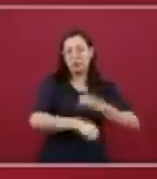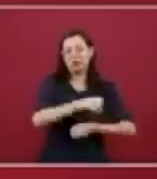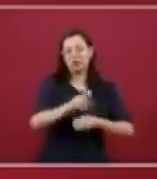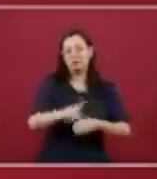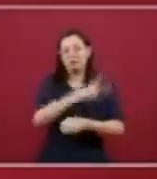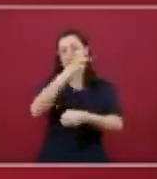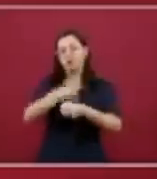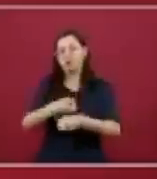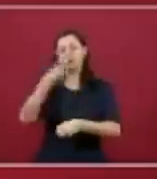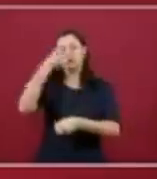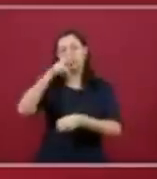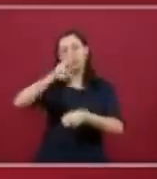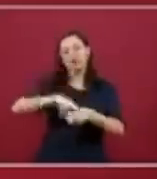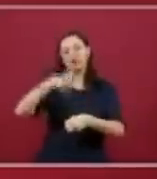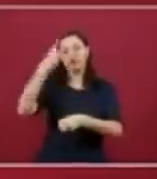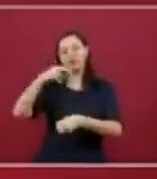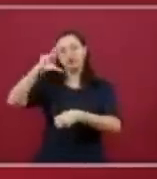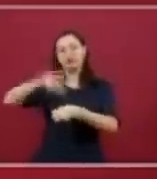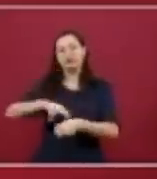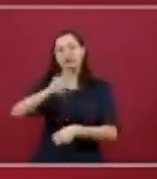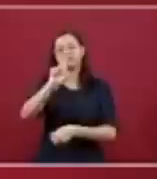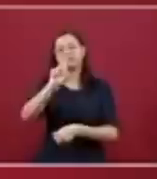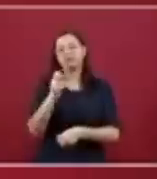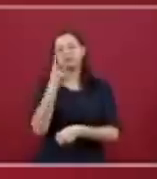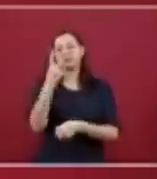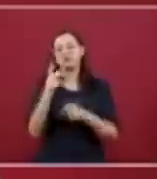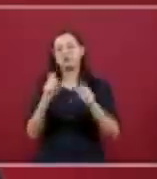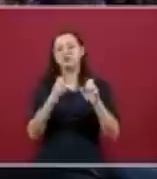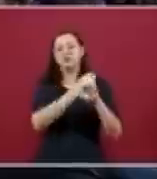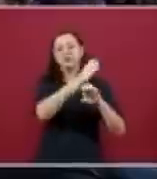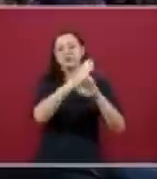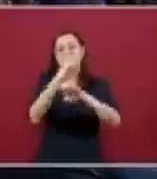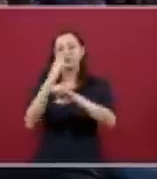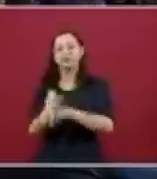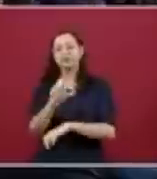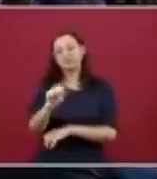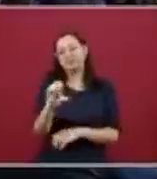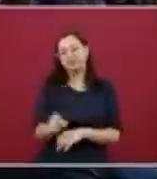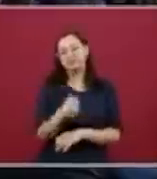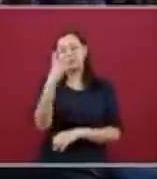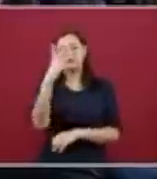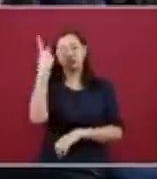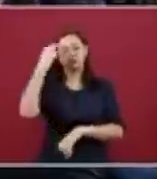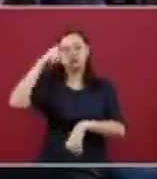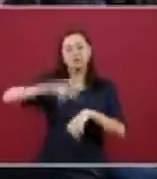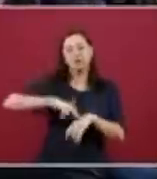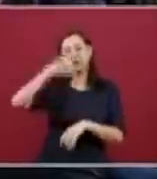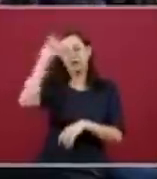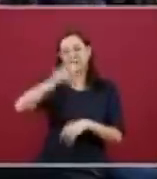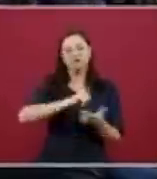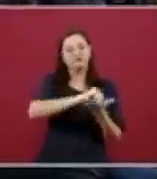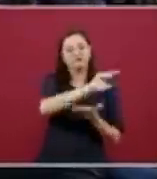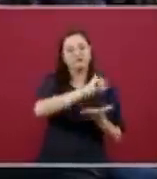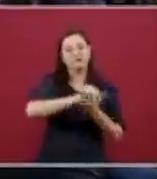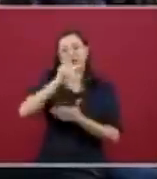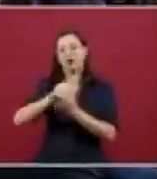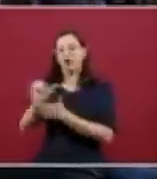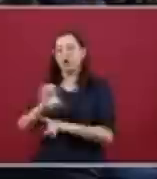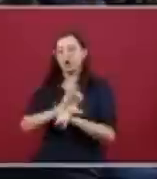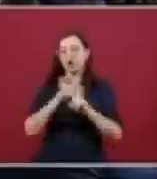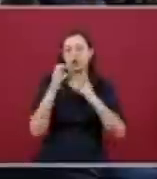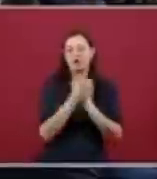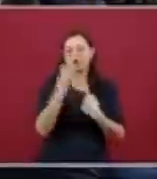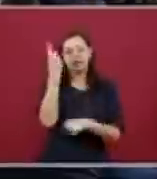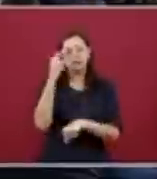subdirectores y subdirectores en 32 entidades, a 64 directores, a los jefes, desaparecieron la coordinación de direcciones, la